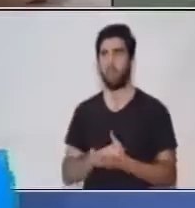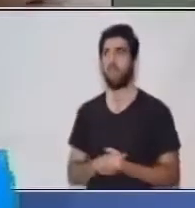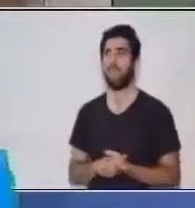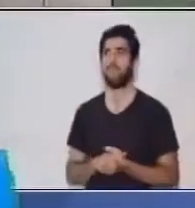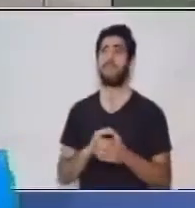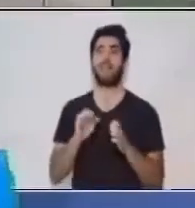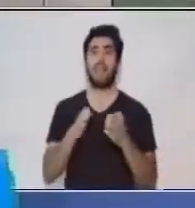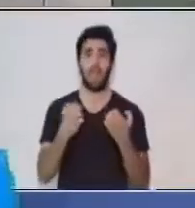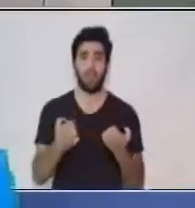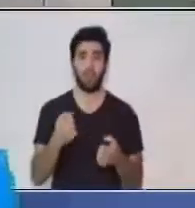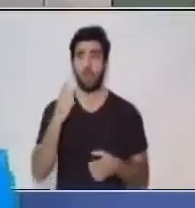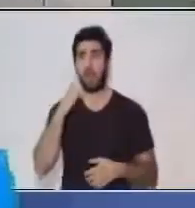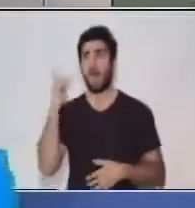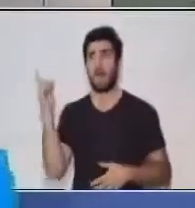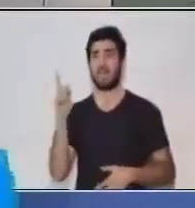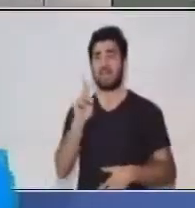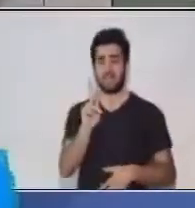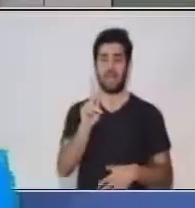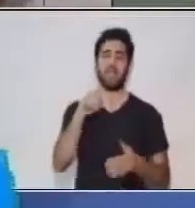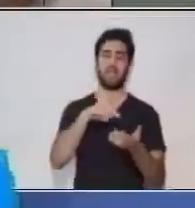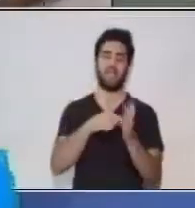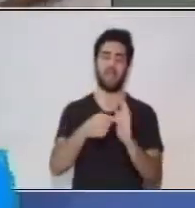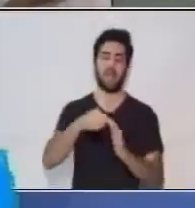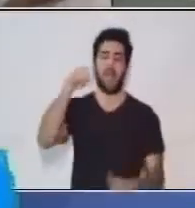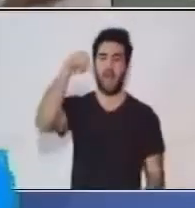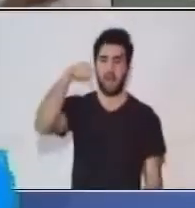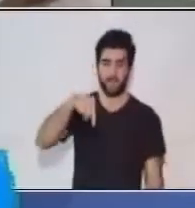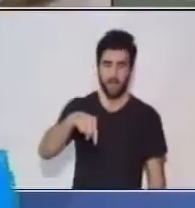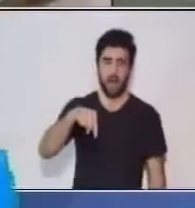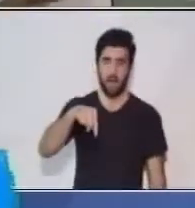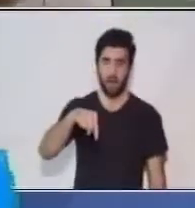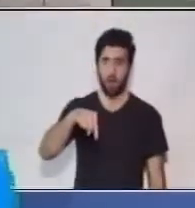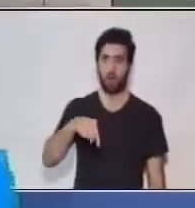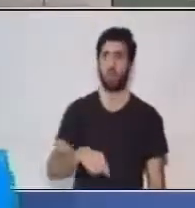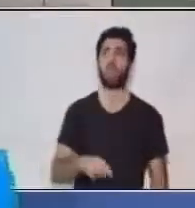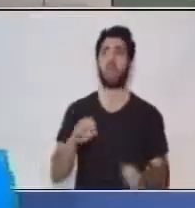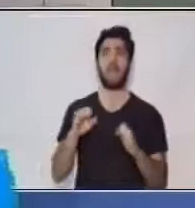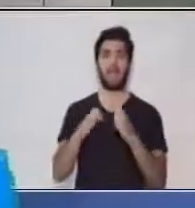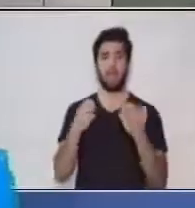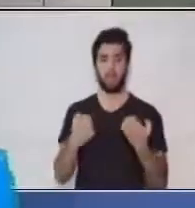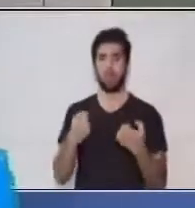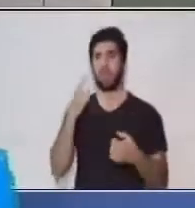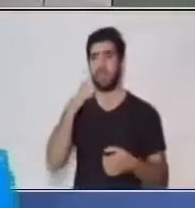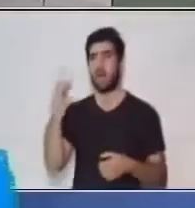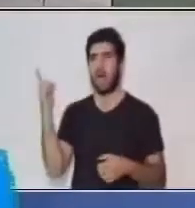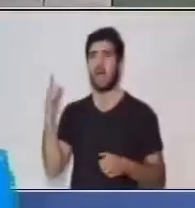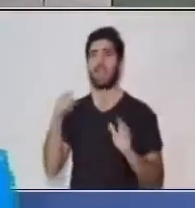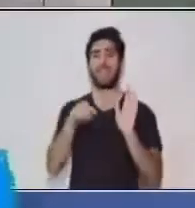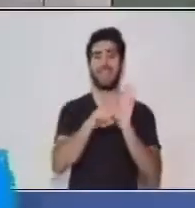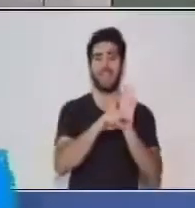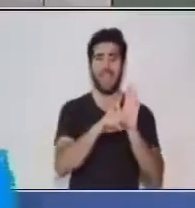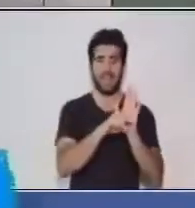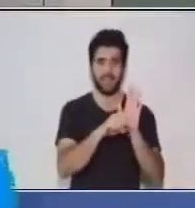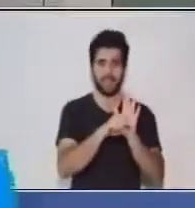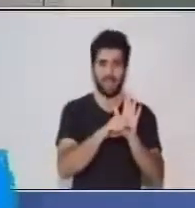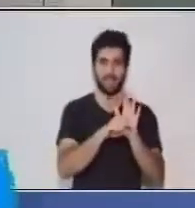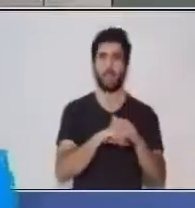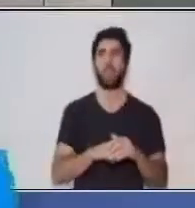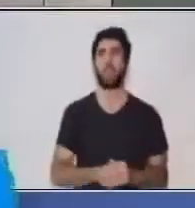Y se está moviendo hacia abajo. Hacia abajo. Por tanto va a ser negativo. ¿No? Entonces, sumamos nuestros